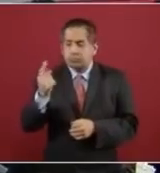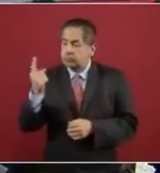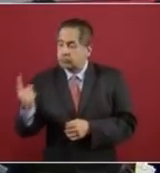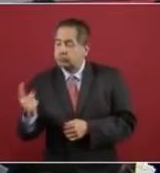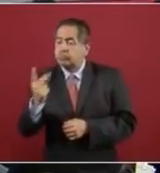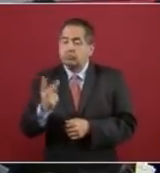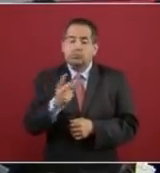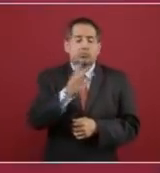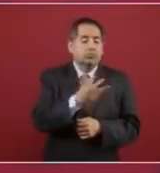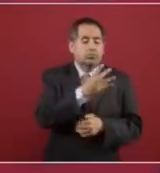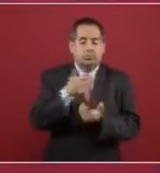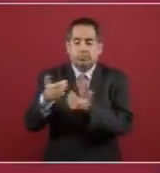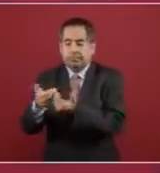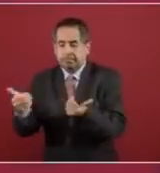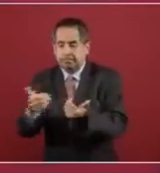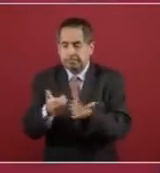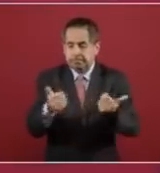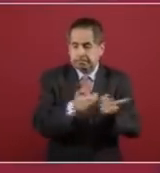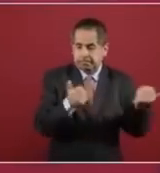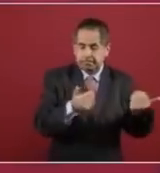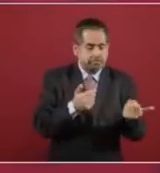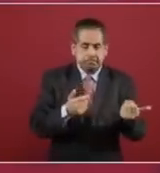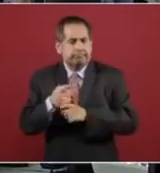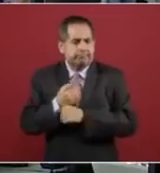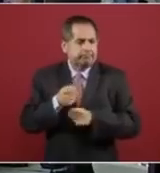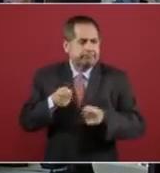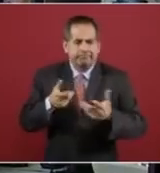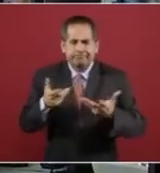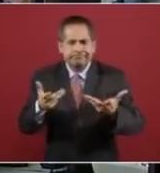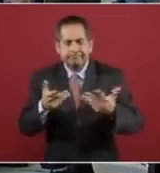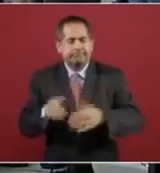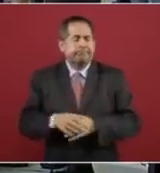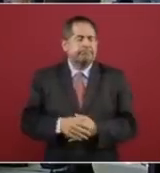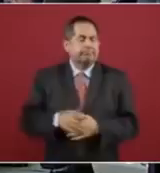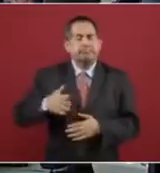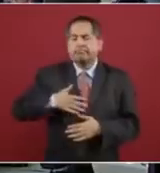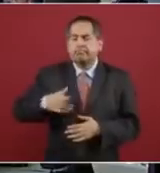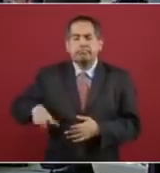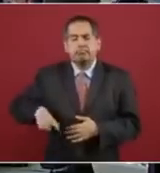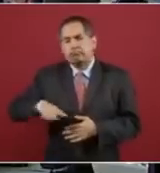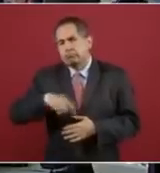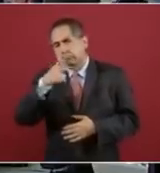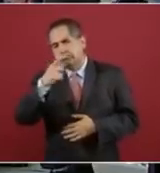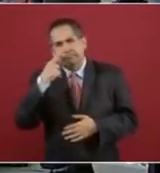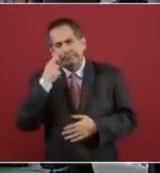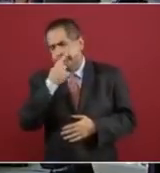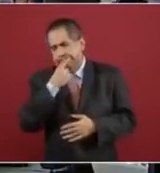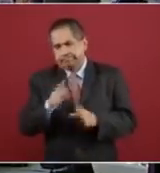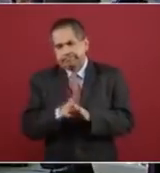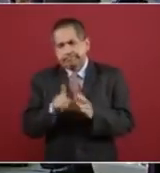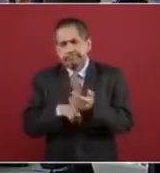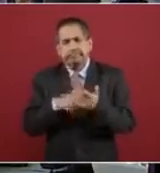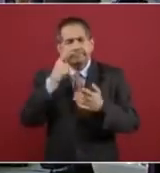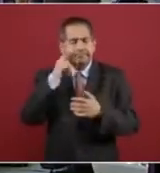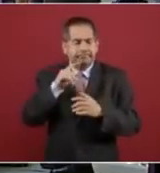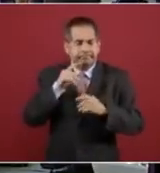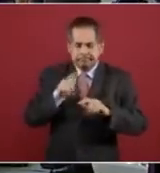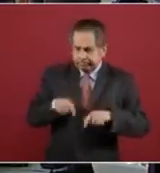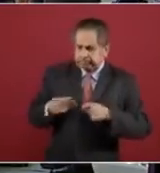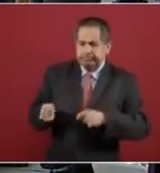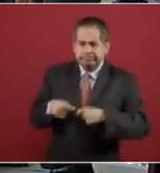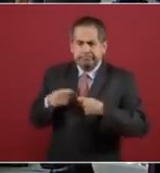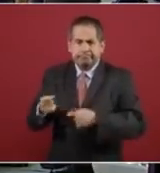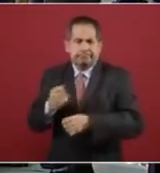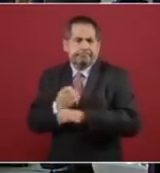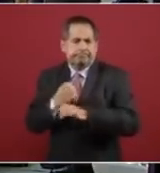secciones aisladas, sino que tengan una interconectividad. Respecto al ingreso de armas de Estados Unidos a México, el presidente detalló que